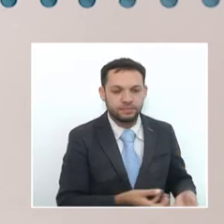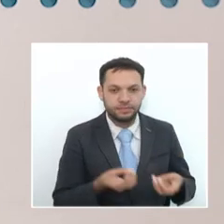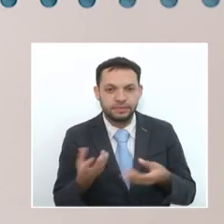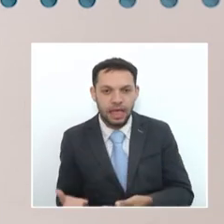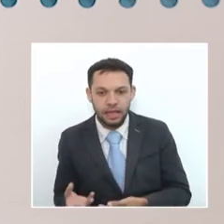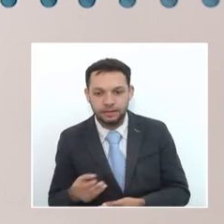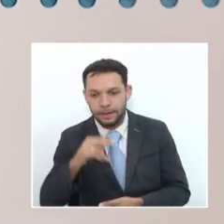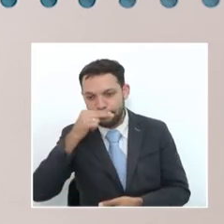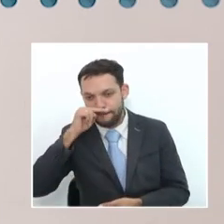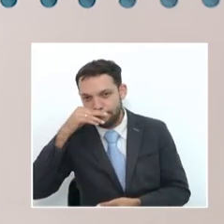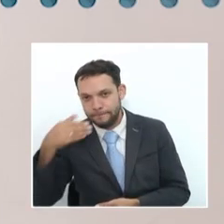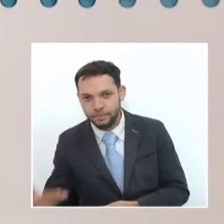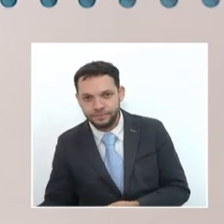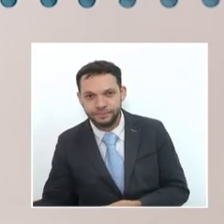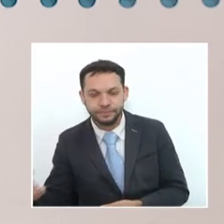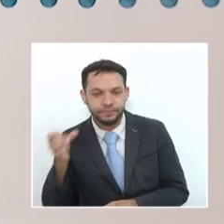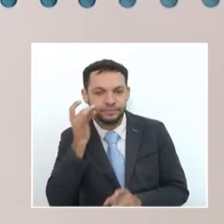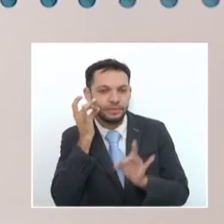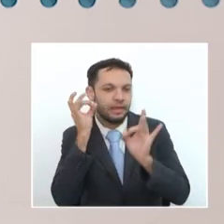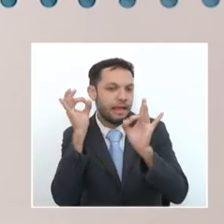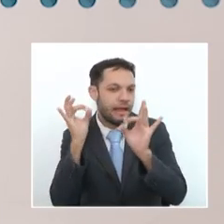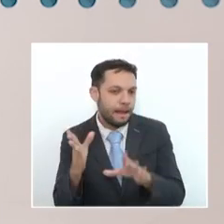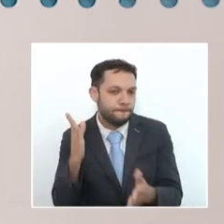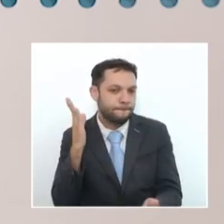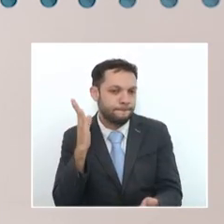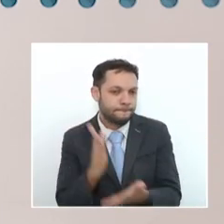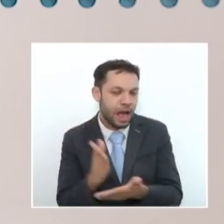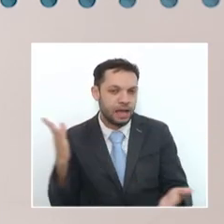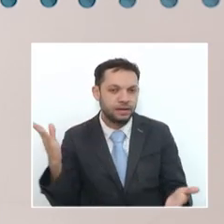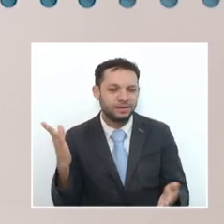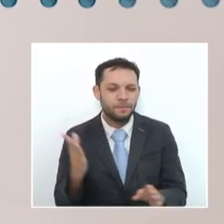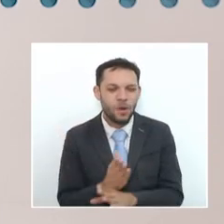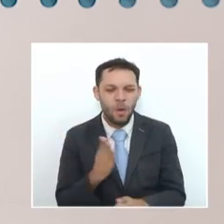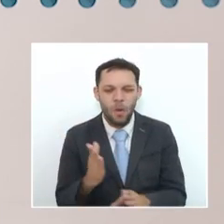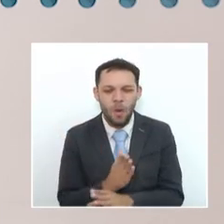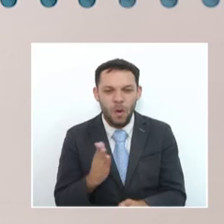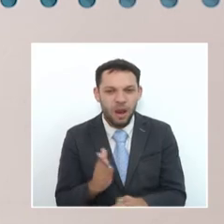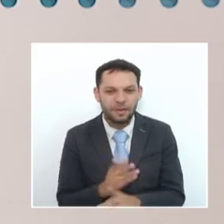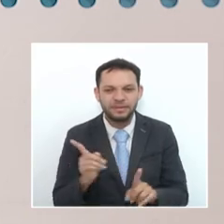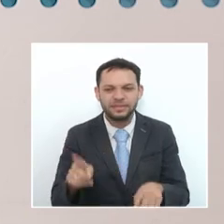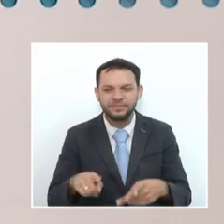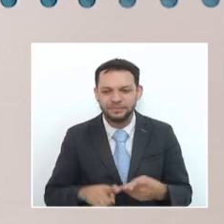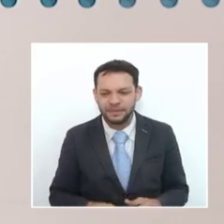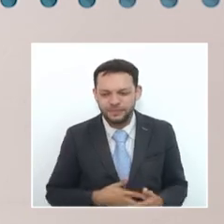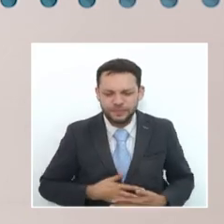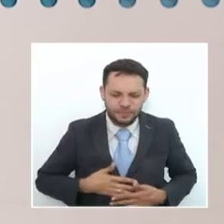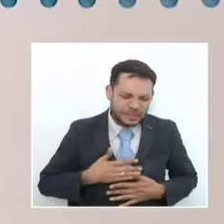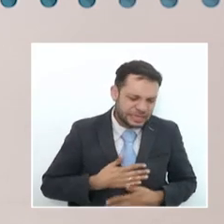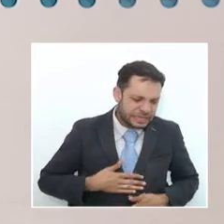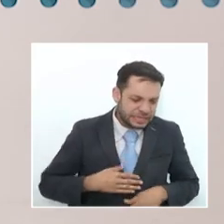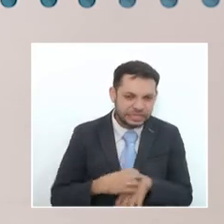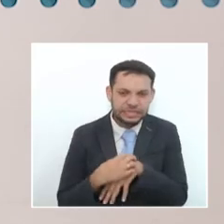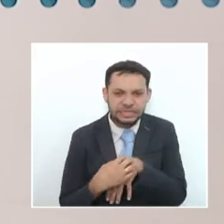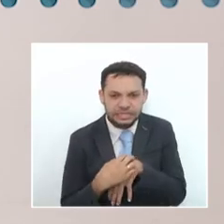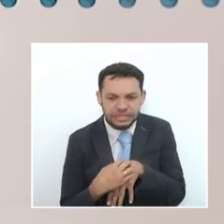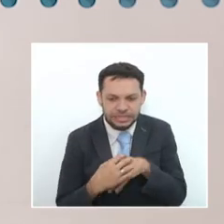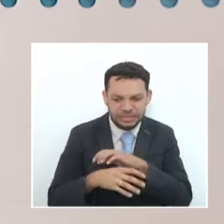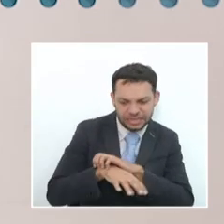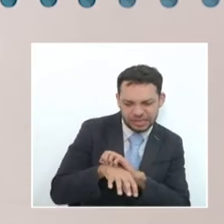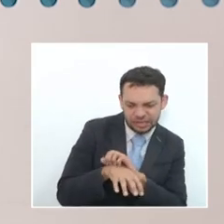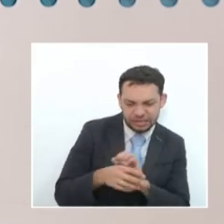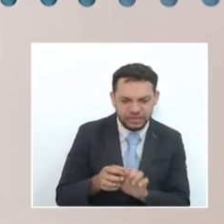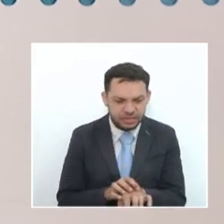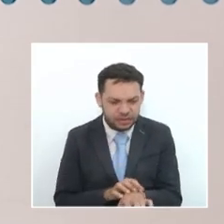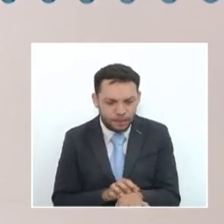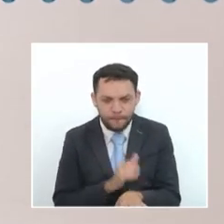viacrucis de las mamás. Y empiezan las alergias, y empieza el estreñimiento, la diarrea, y empiezan los brotes, y empieza esto, y empieza de